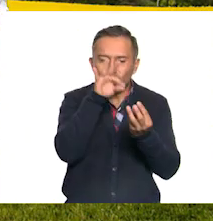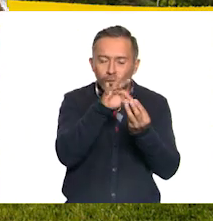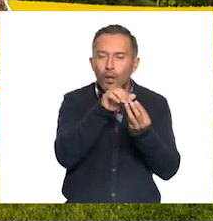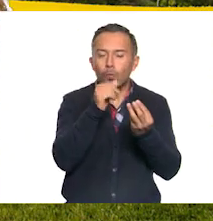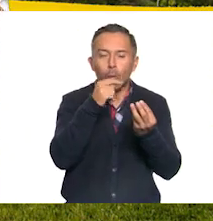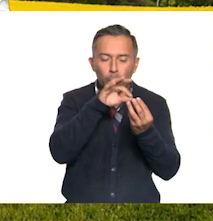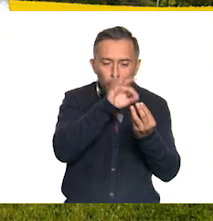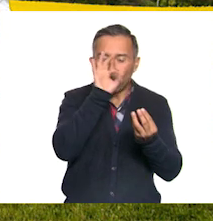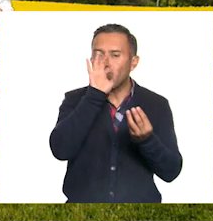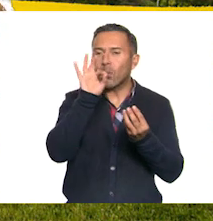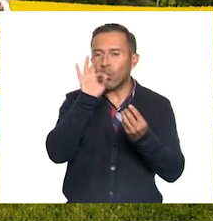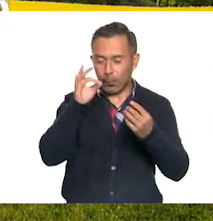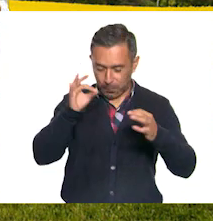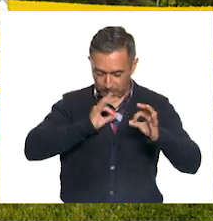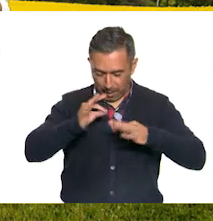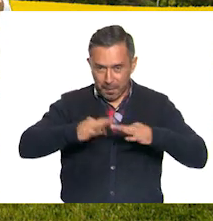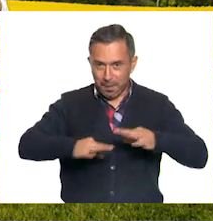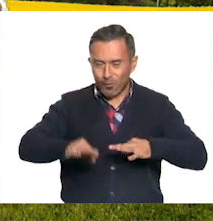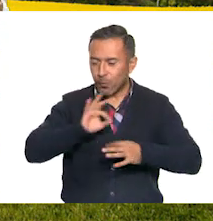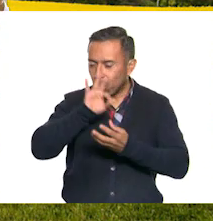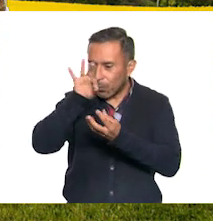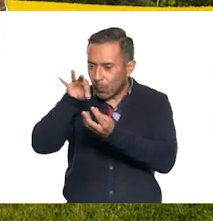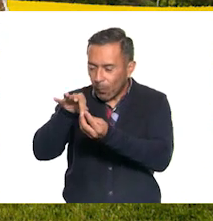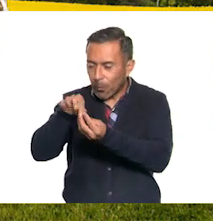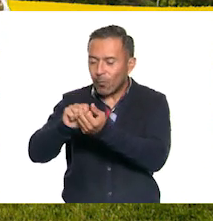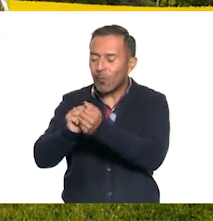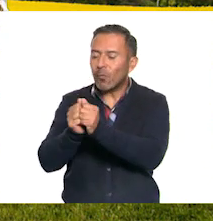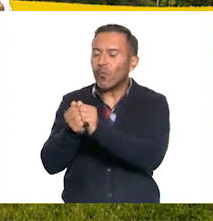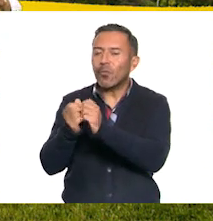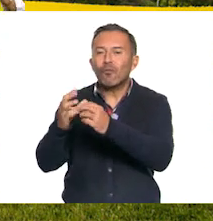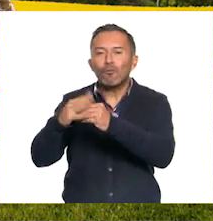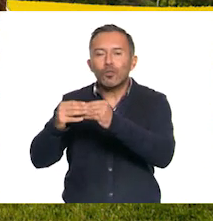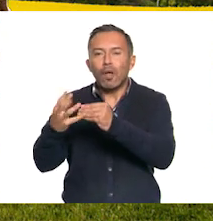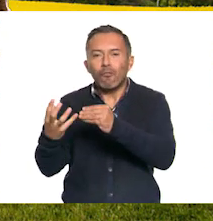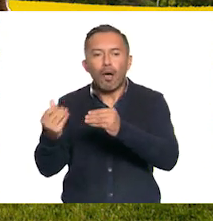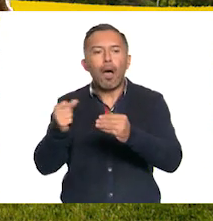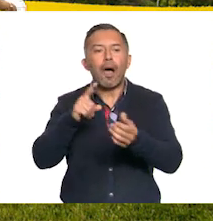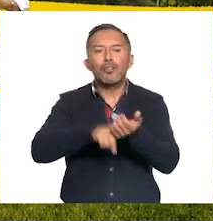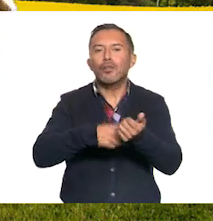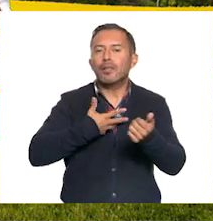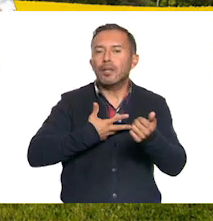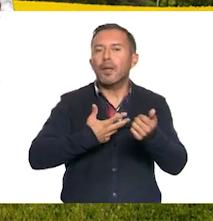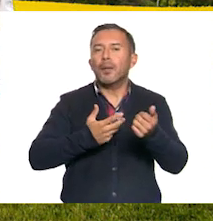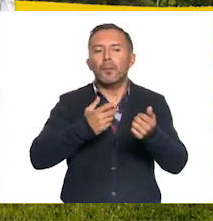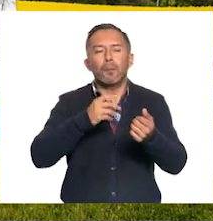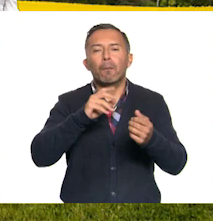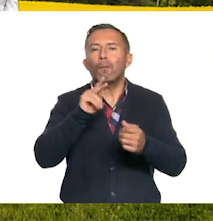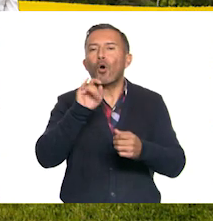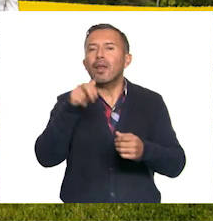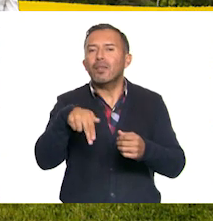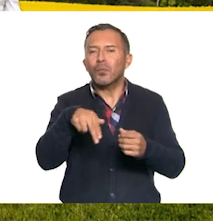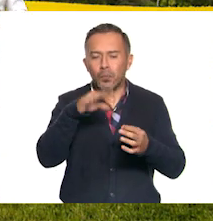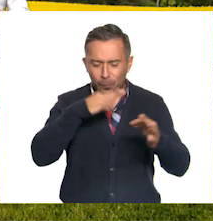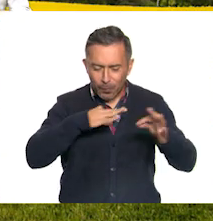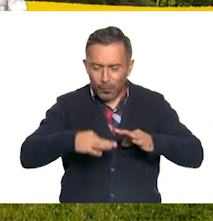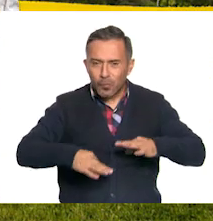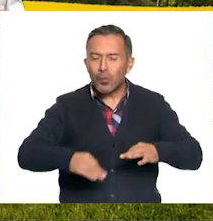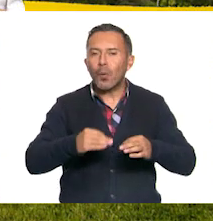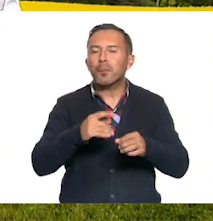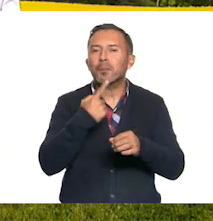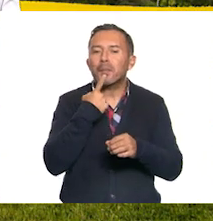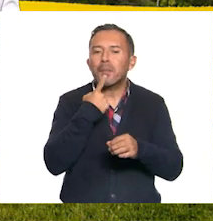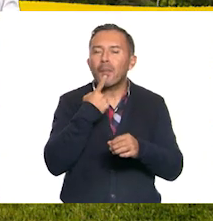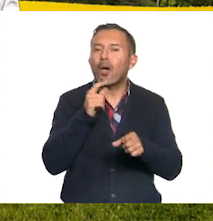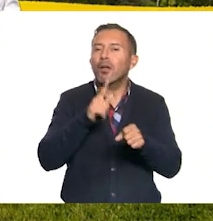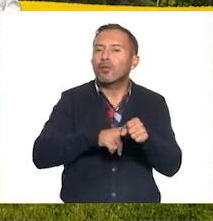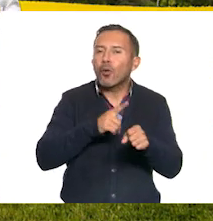y reproducirse. Y las abejas obtienen néctares y polen diferentes, lo que hace que la miel tenga tonalidades, sabores